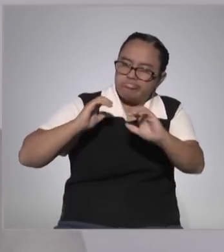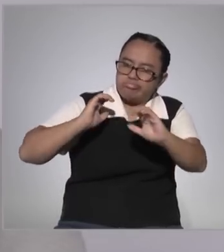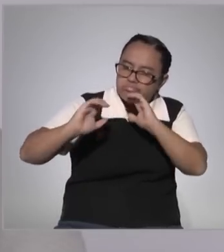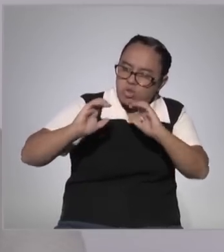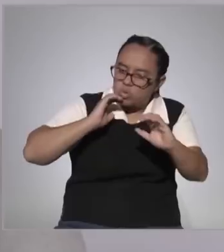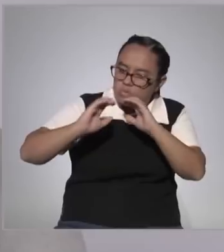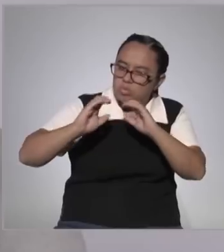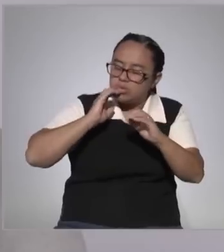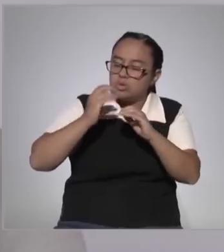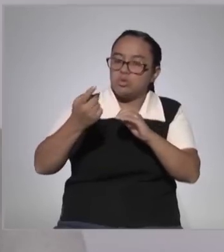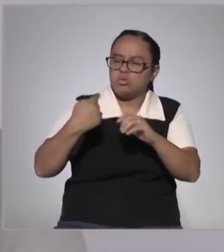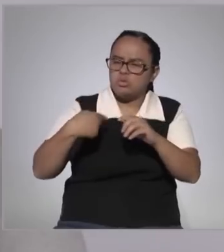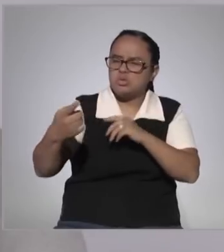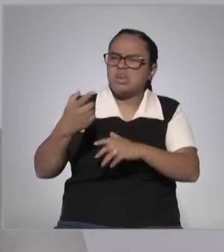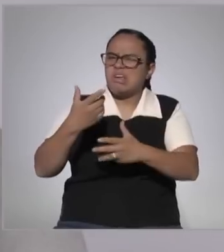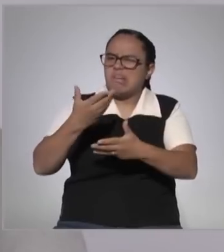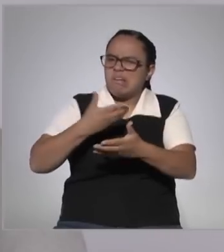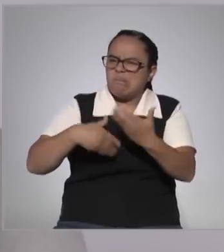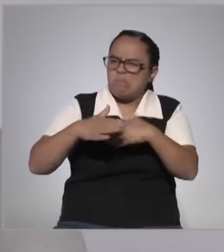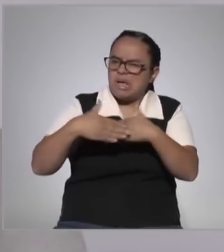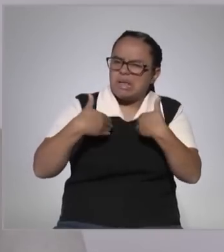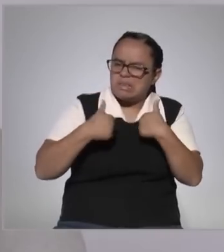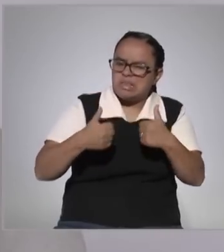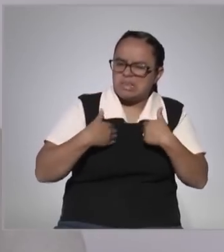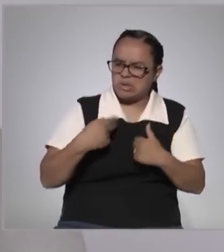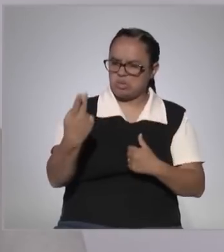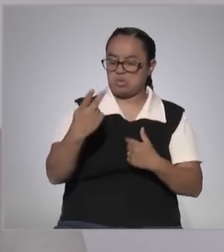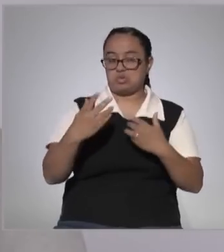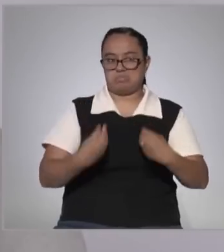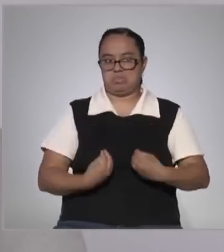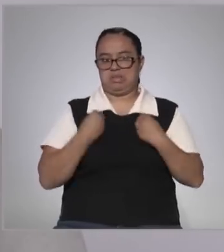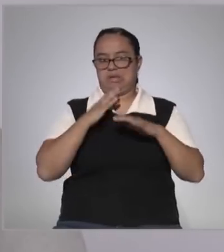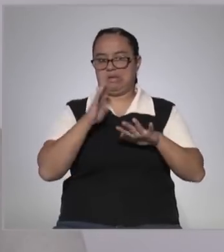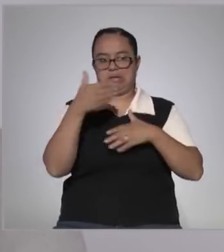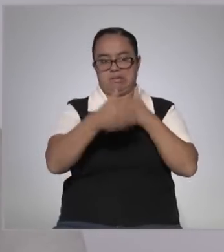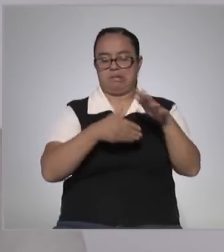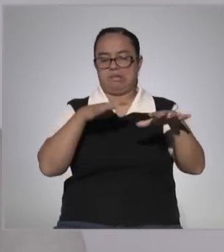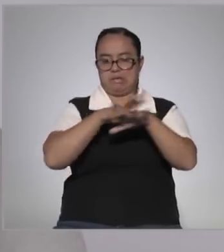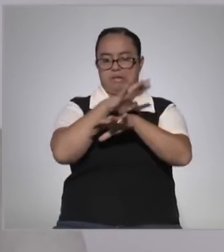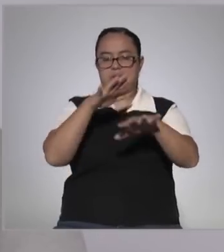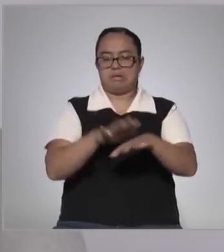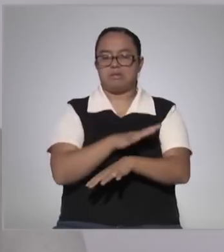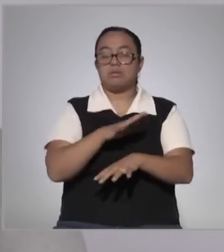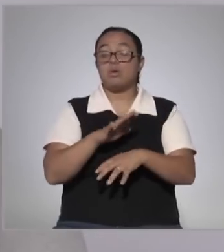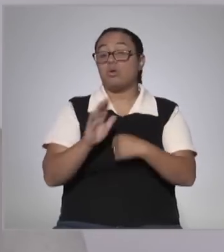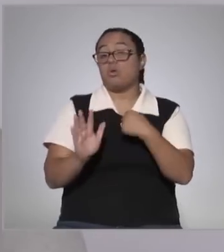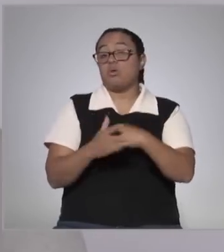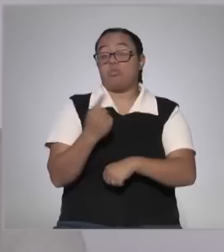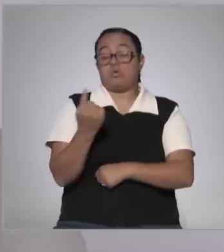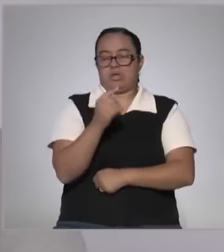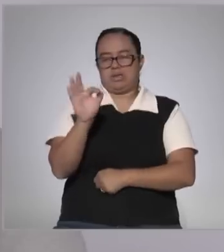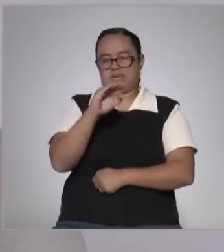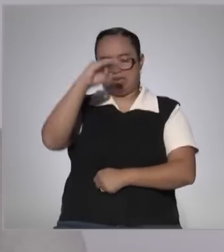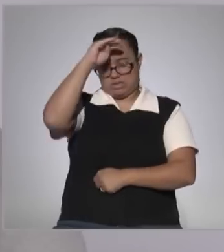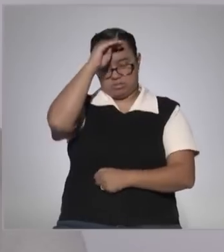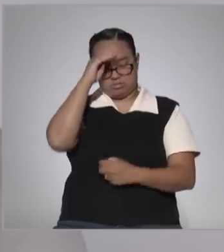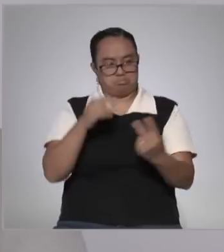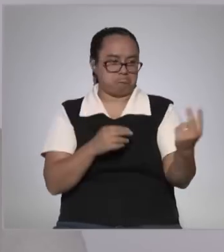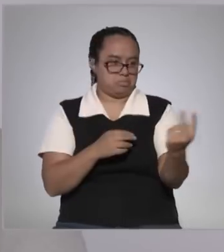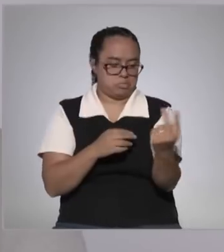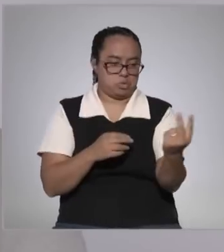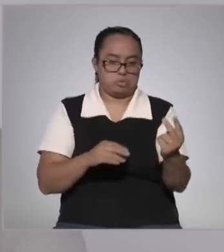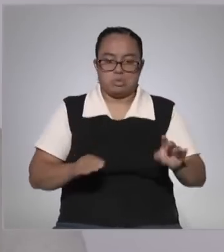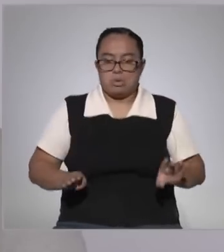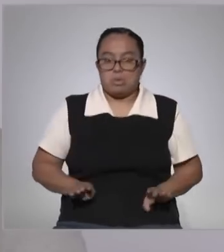de ir entendiendo los procesos de vida que van cambiando mutuamente, ¿no? Así es. Porque podemos pensar en parejas,